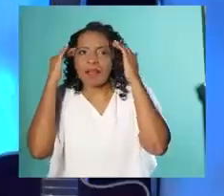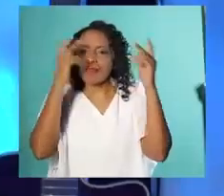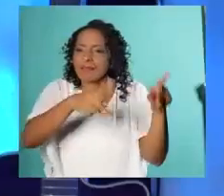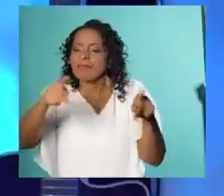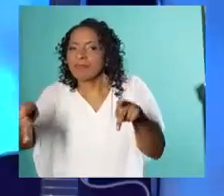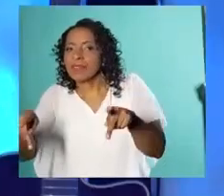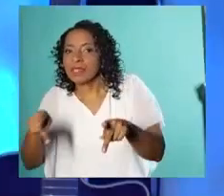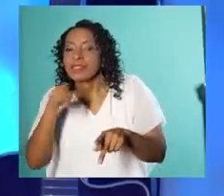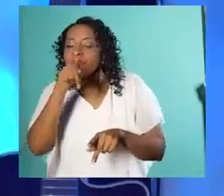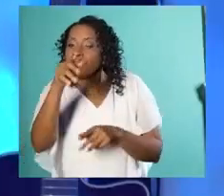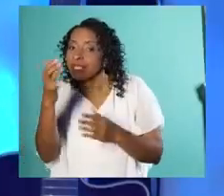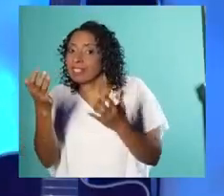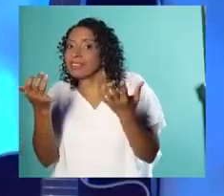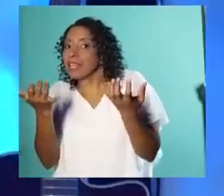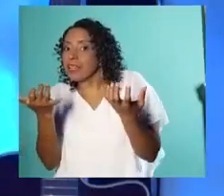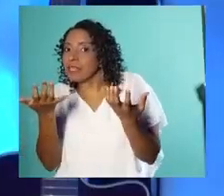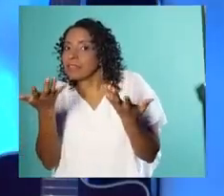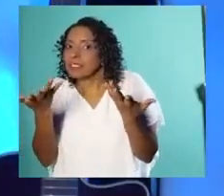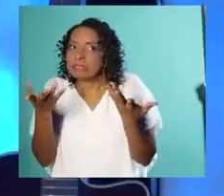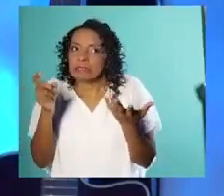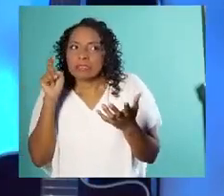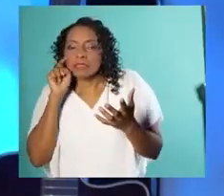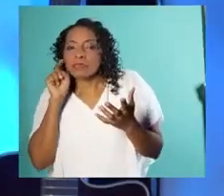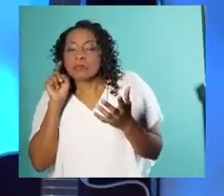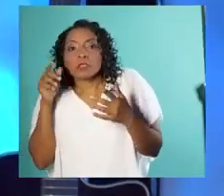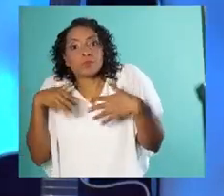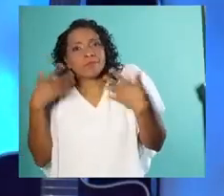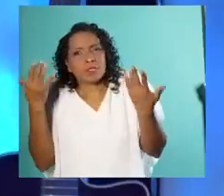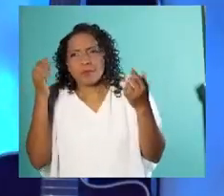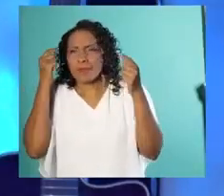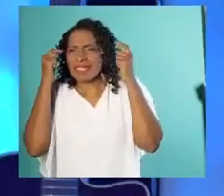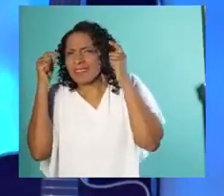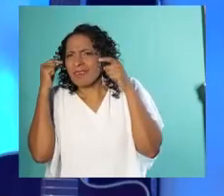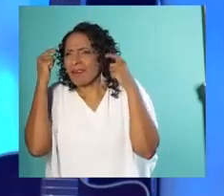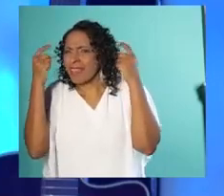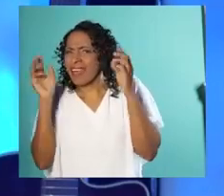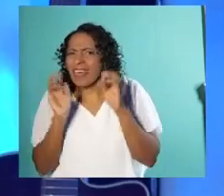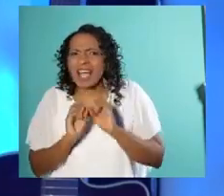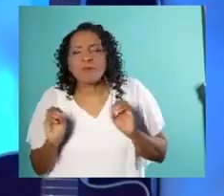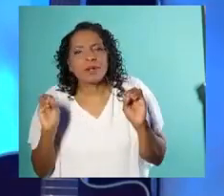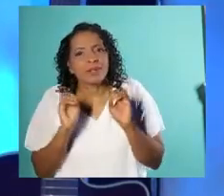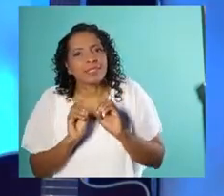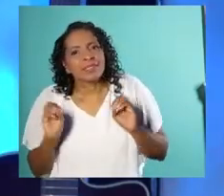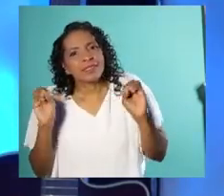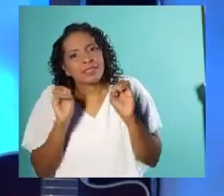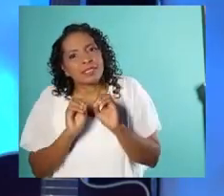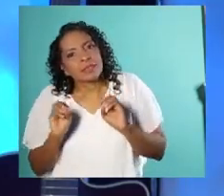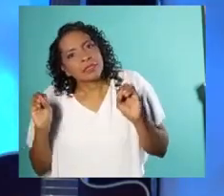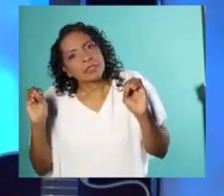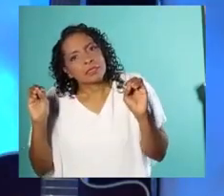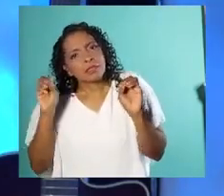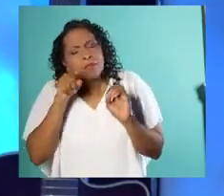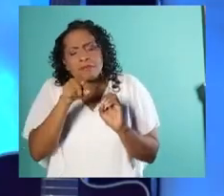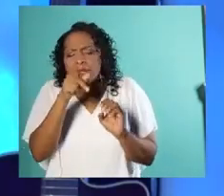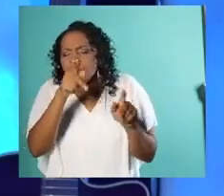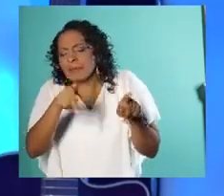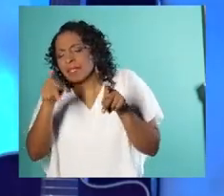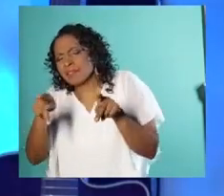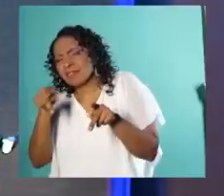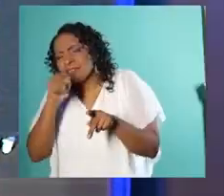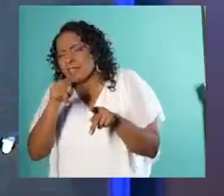Tú quieres solo sexo y no piensas nada más. Si consumes a la gente solo